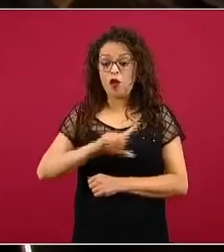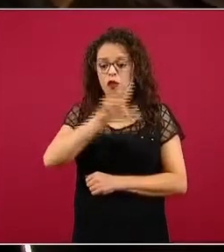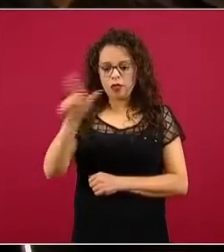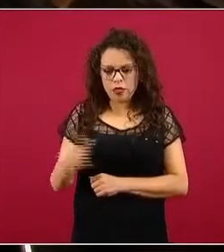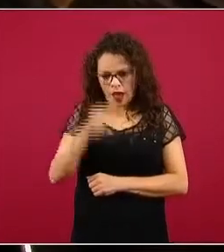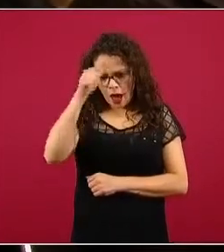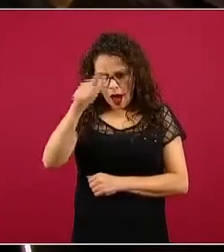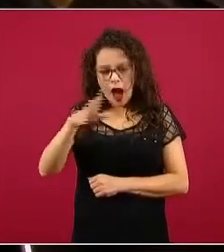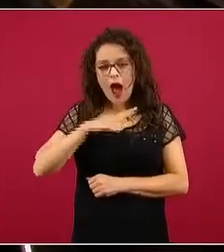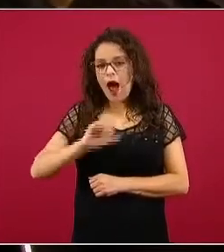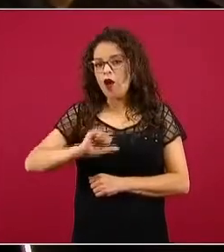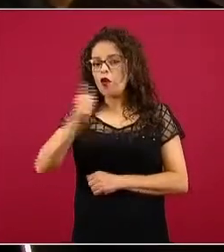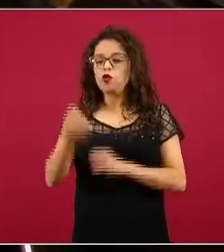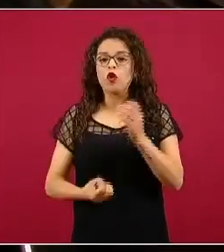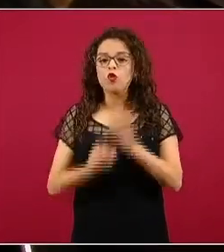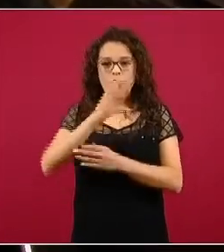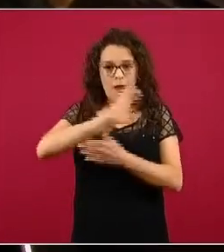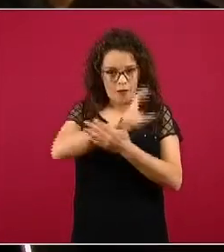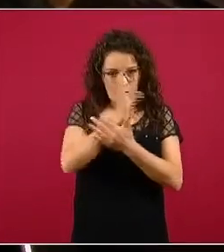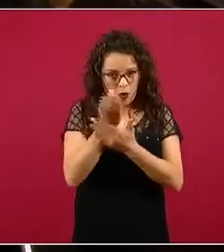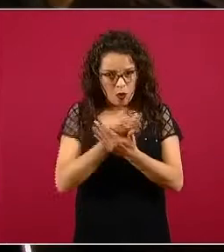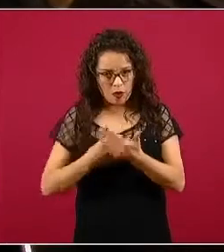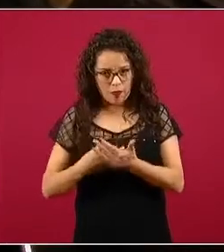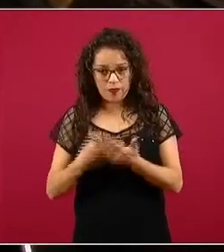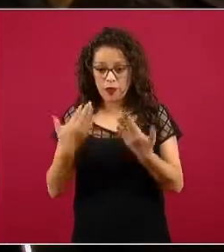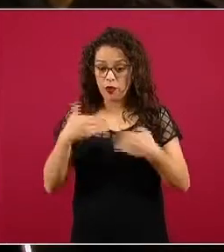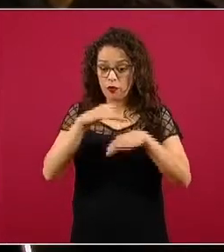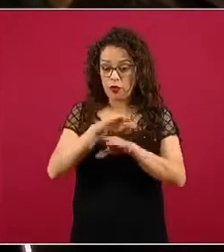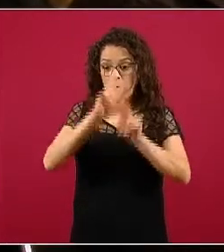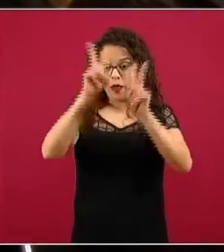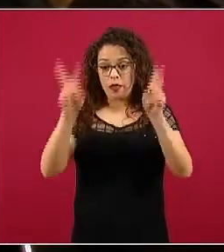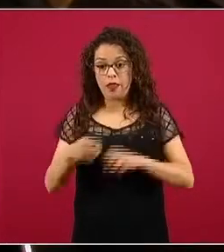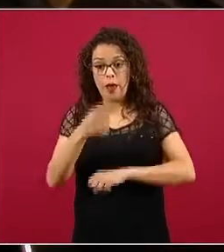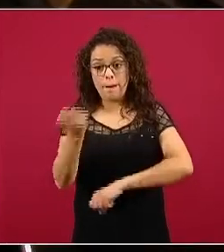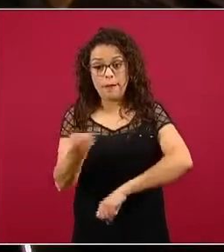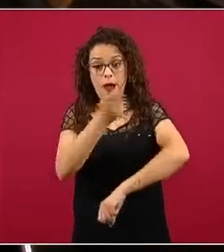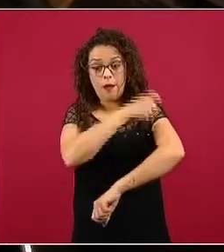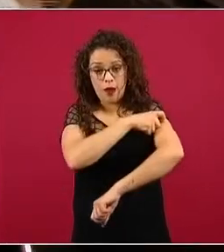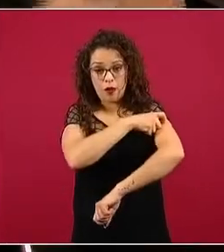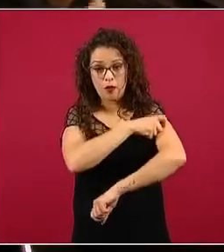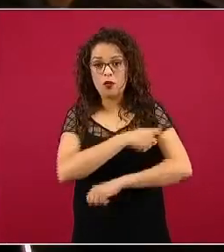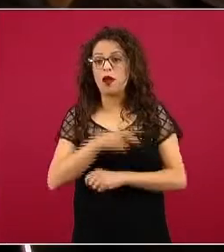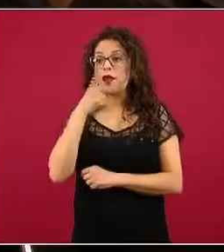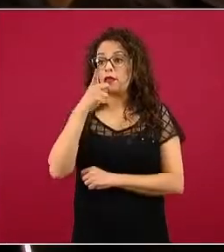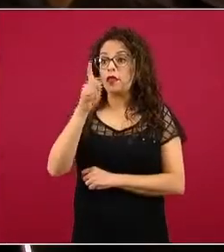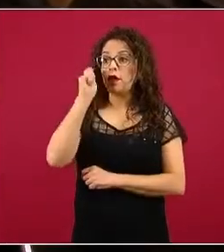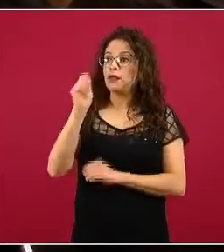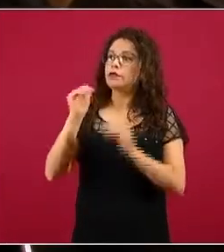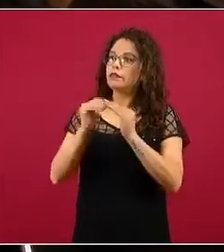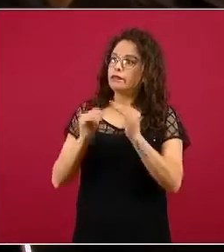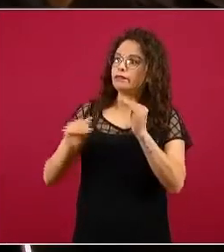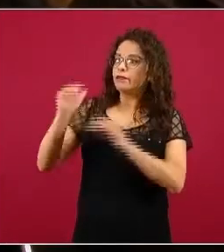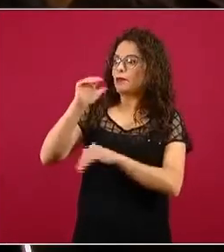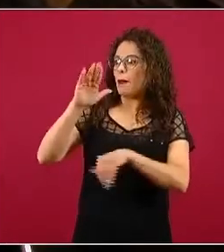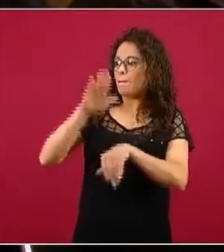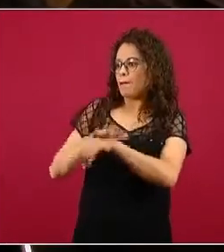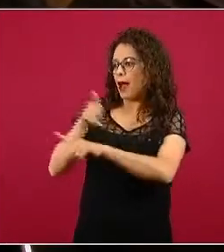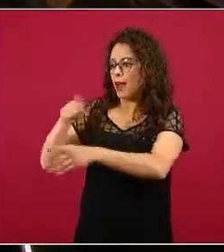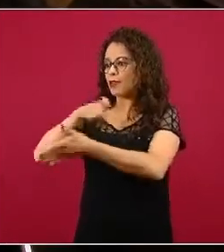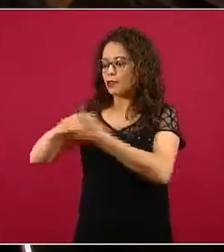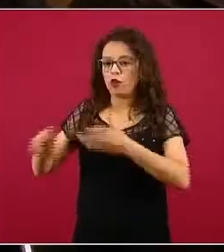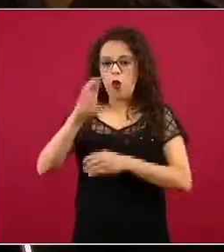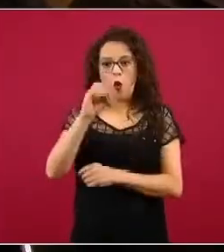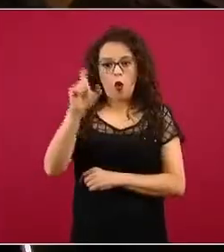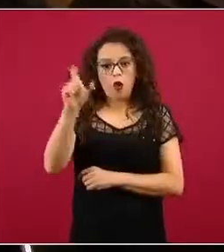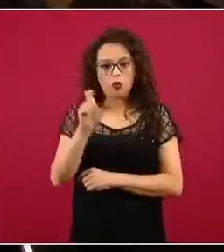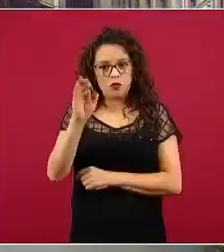una reorientación en las vacunas, ya que había una apuesta mayor para la de Oxford, está también